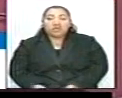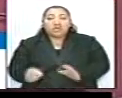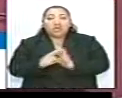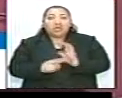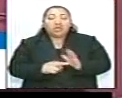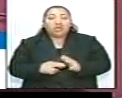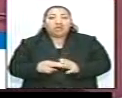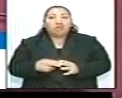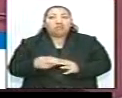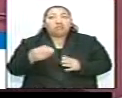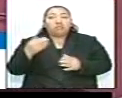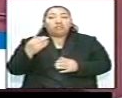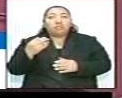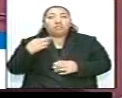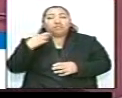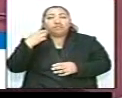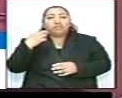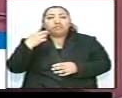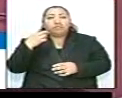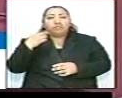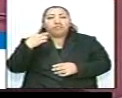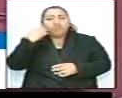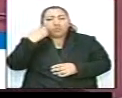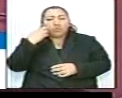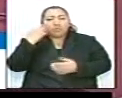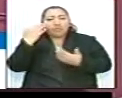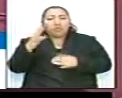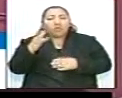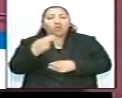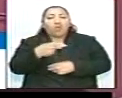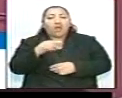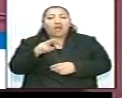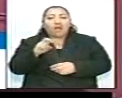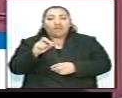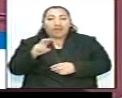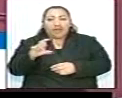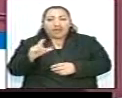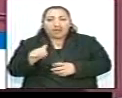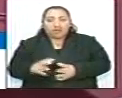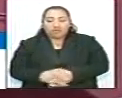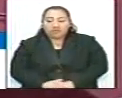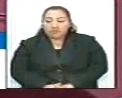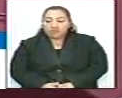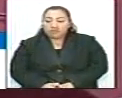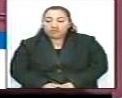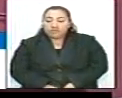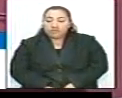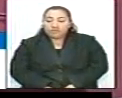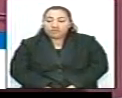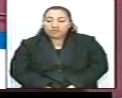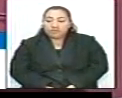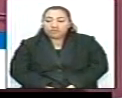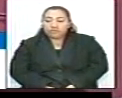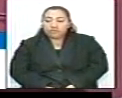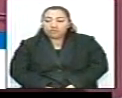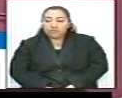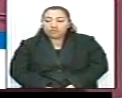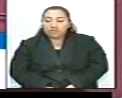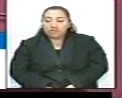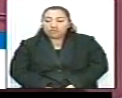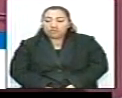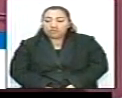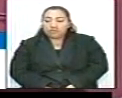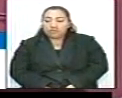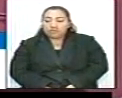Huancavelica. Estaríamos prácticamente mirando el sur del país, el centro y el norte, y de esta manera una visión, digamos, mucho